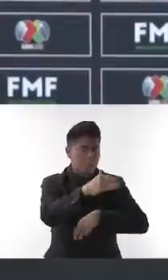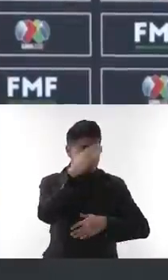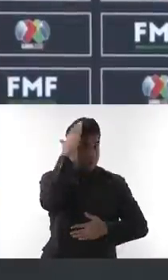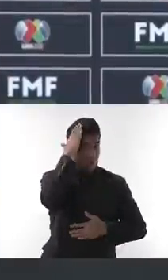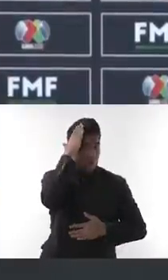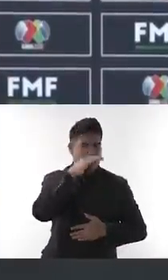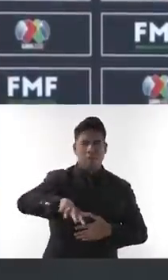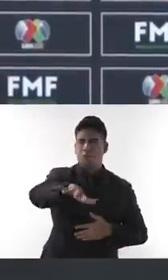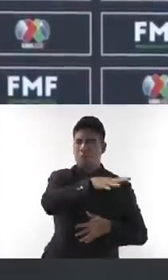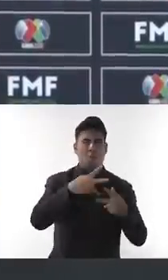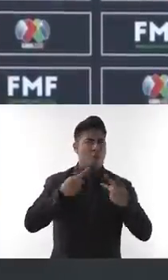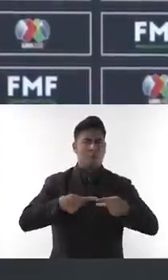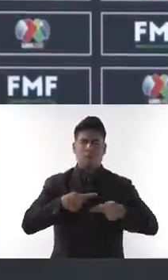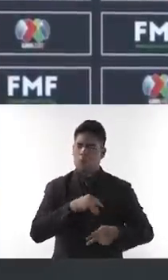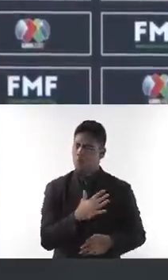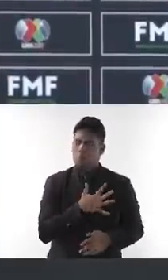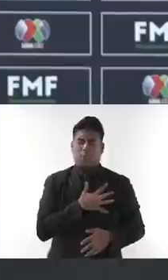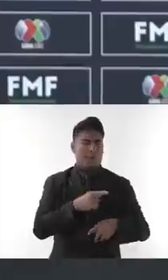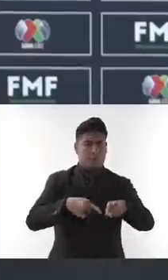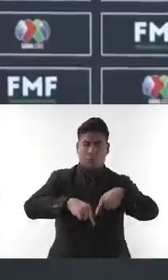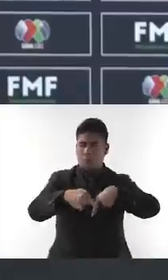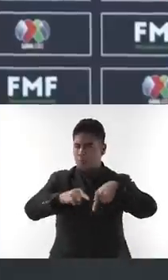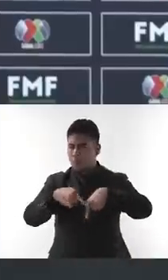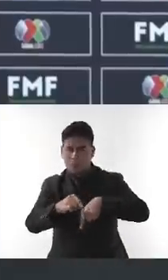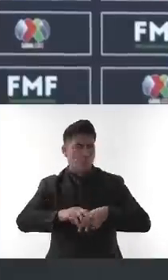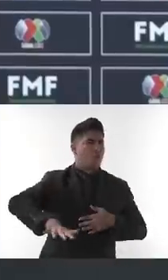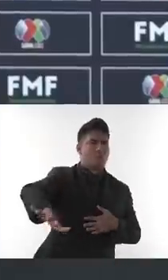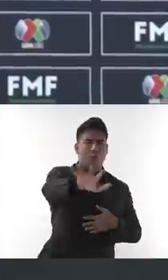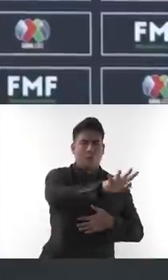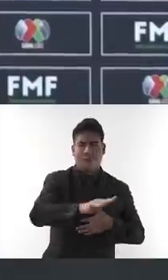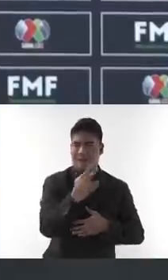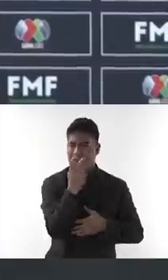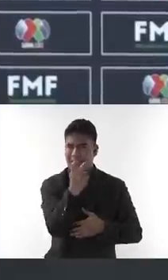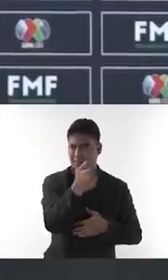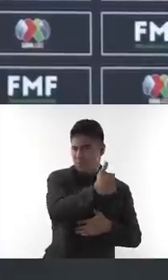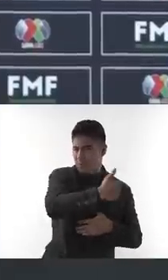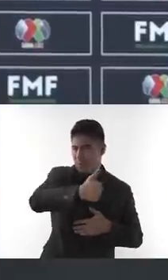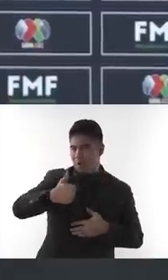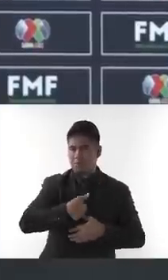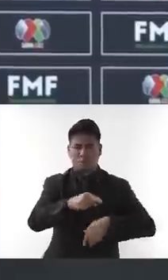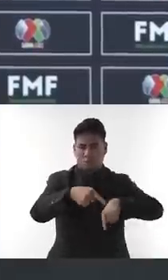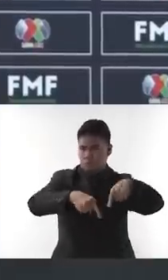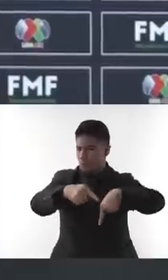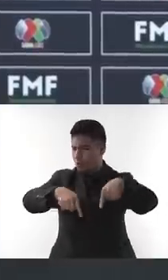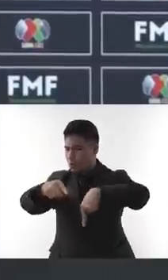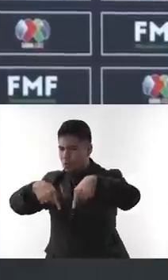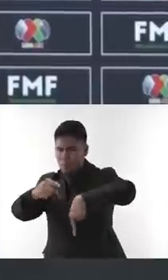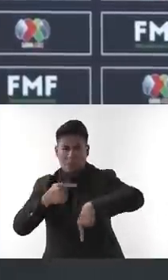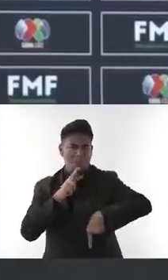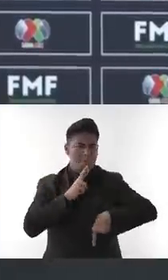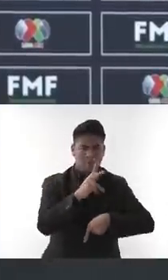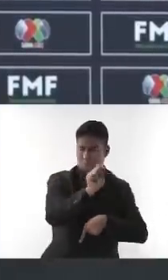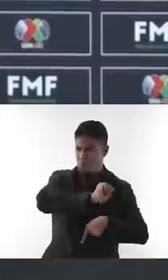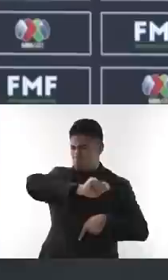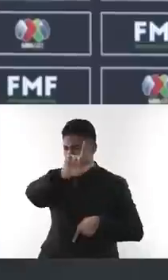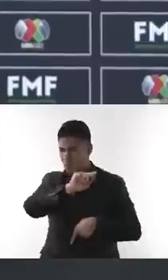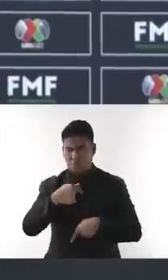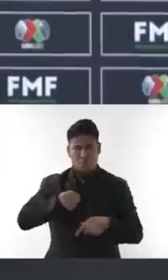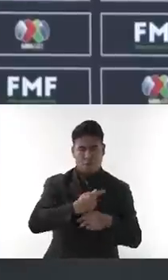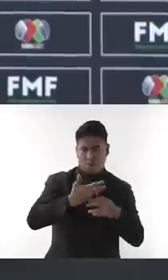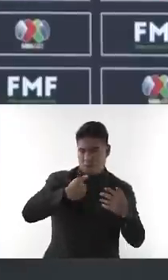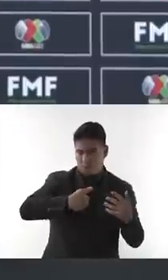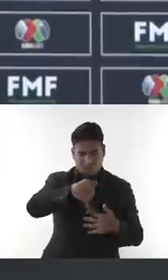una estructura robusta que saque lo mejor que tenemos de cada uno de nuestros jugadores, además de participar en